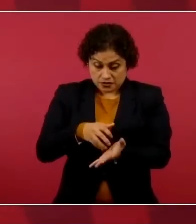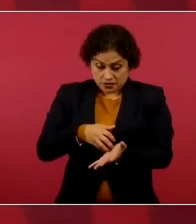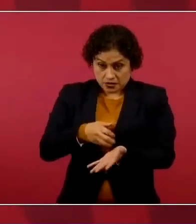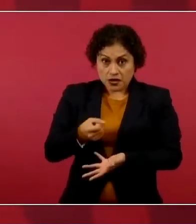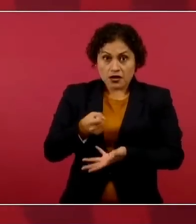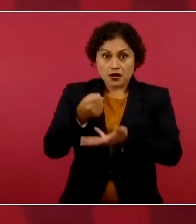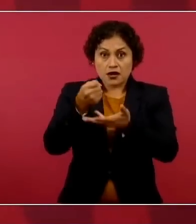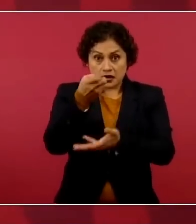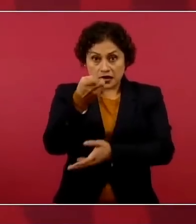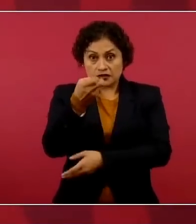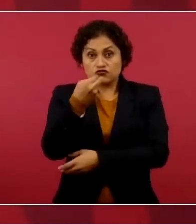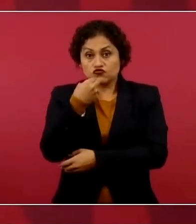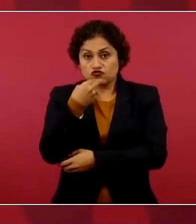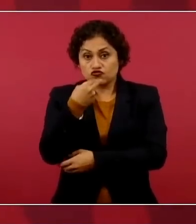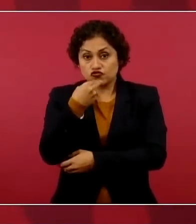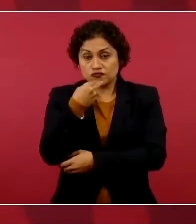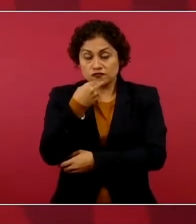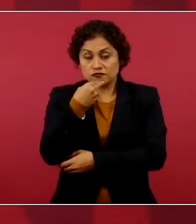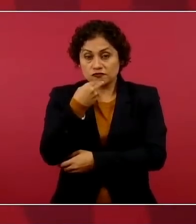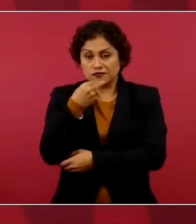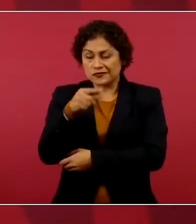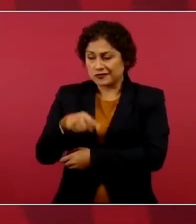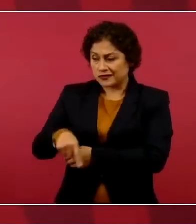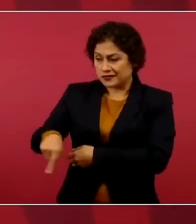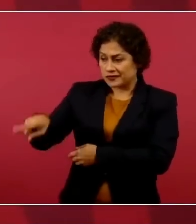Esto no lo tomaron en cuenta.